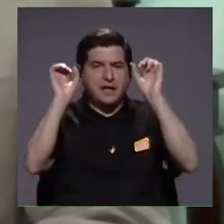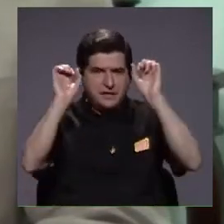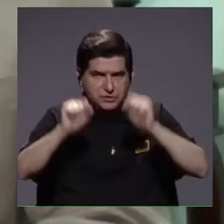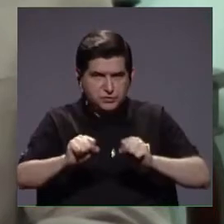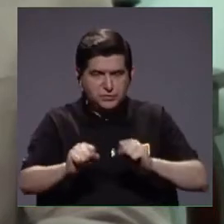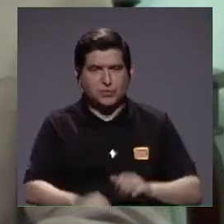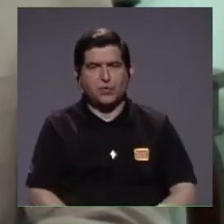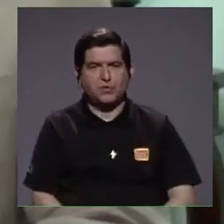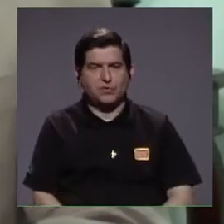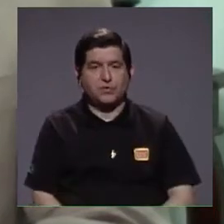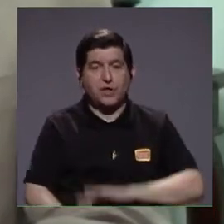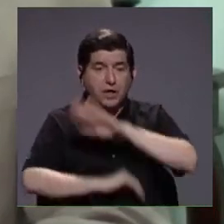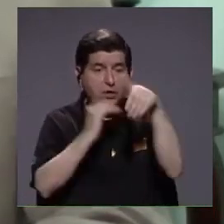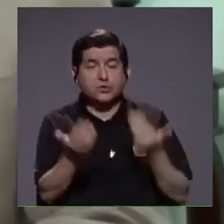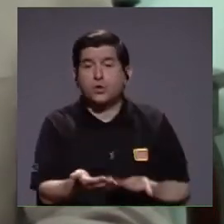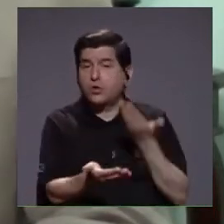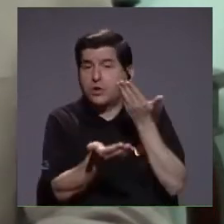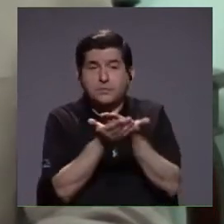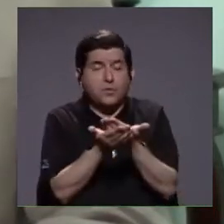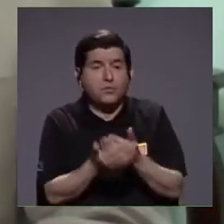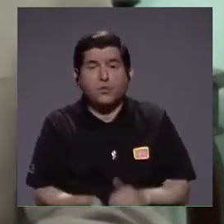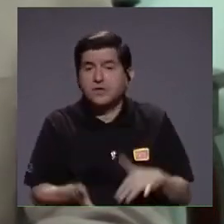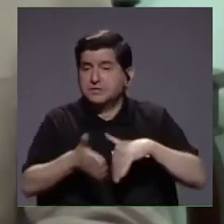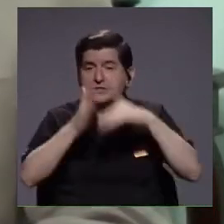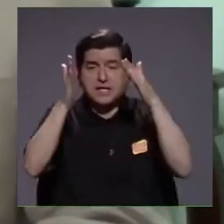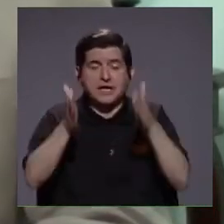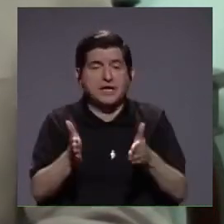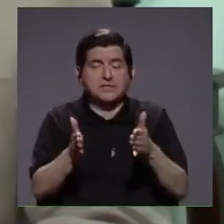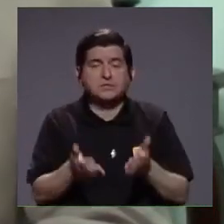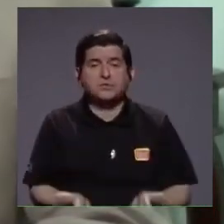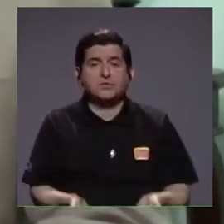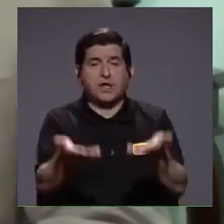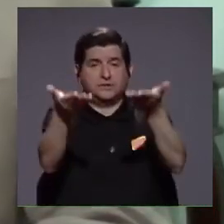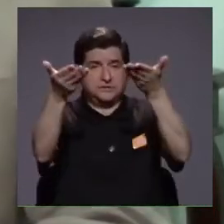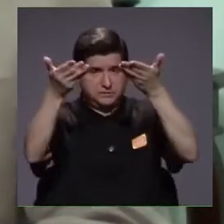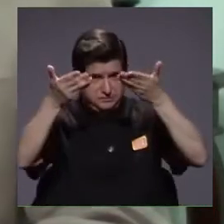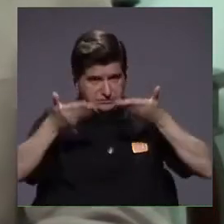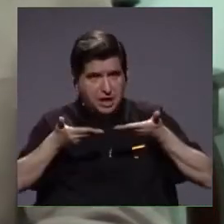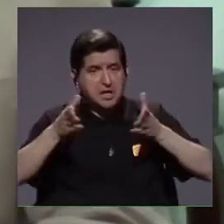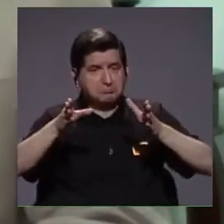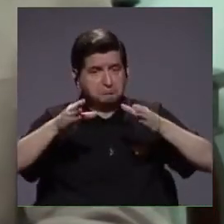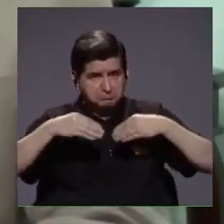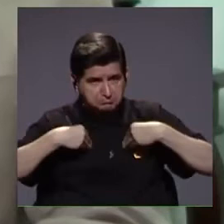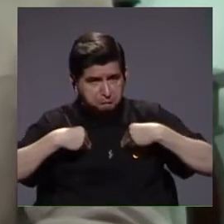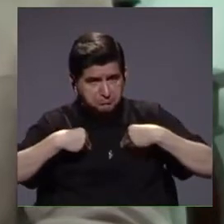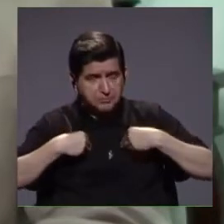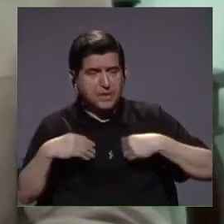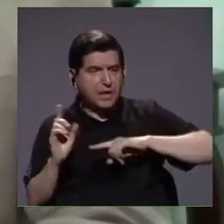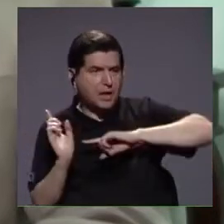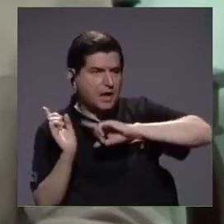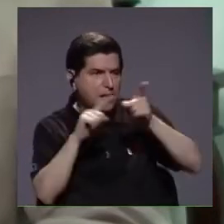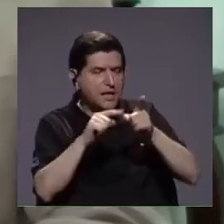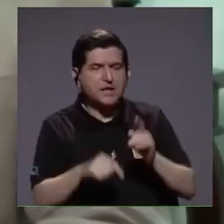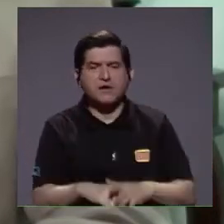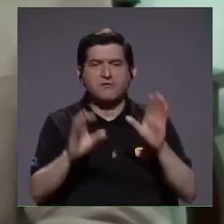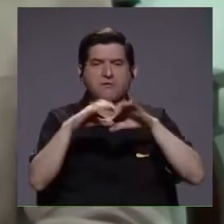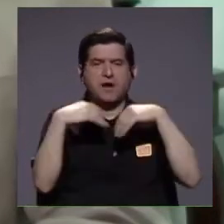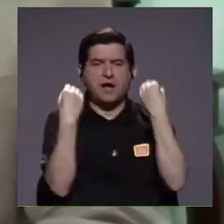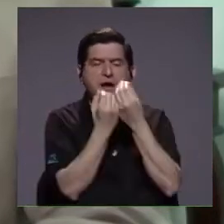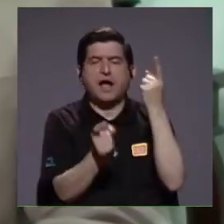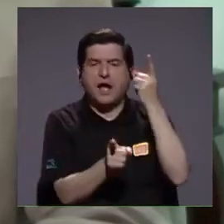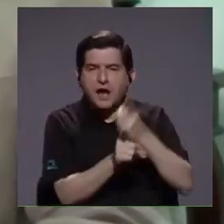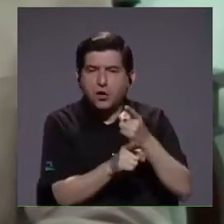recibir cualquier propuesta que venga de parte de los y las estudiantes y llevarla al